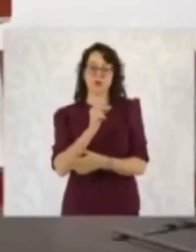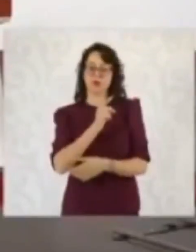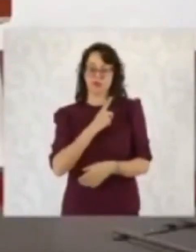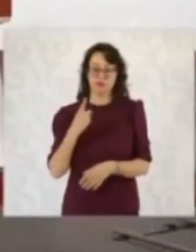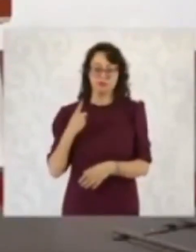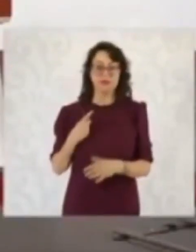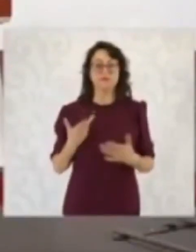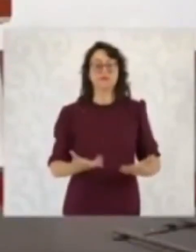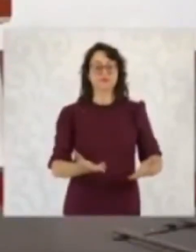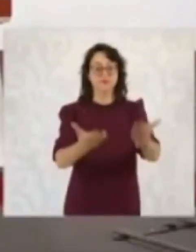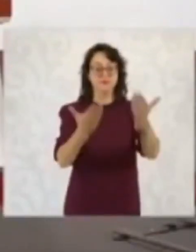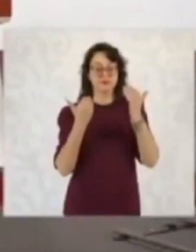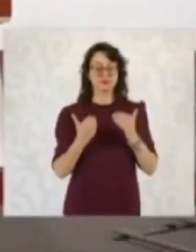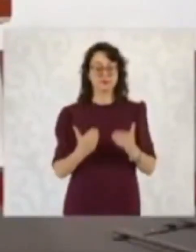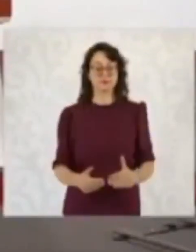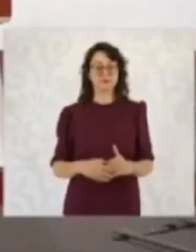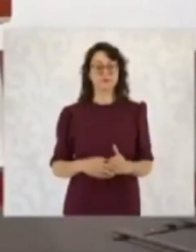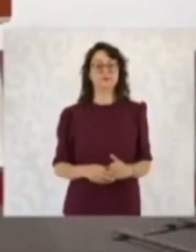favor.